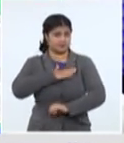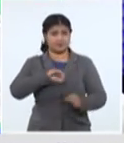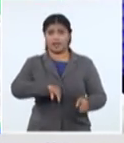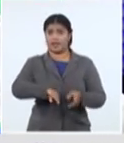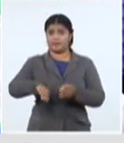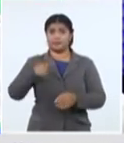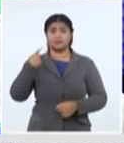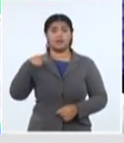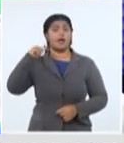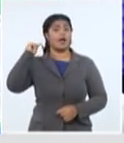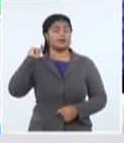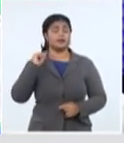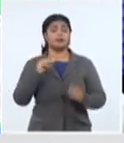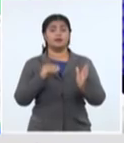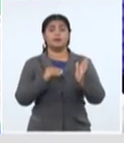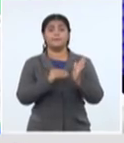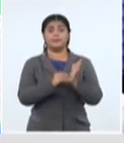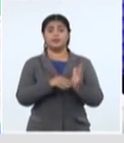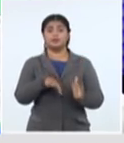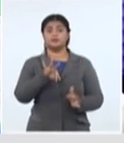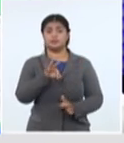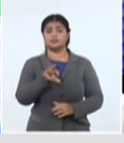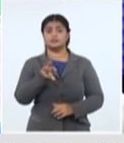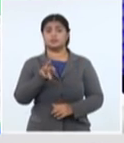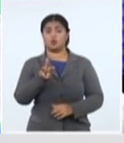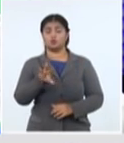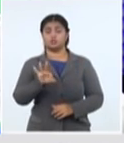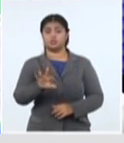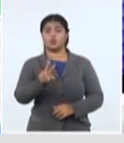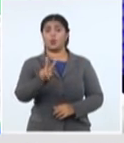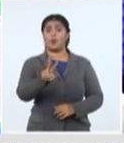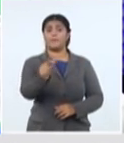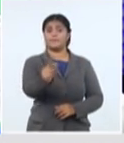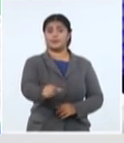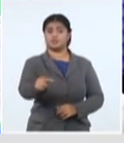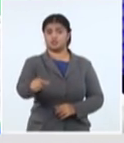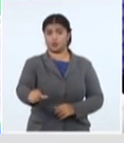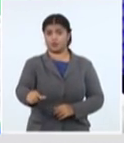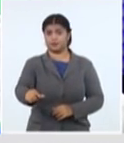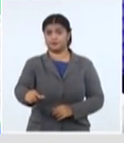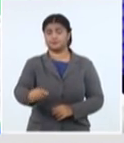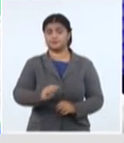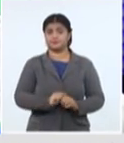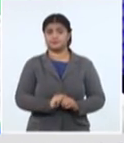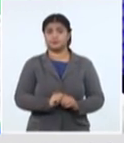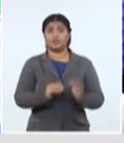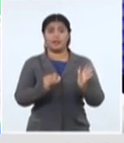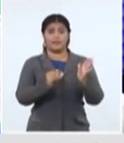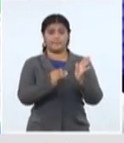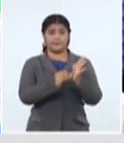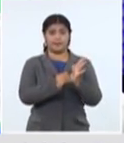1.382 personas se fueron de alta de nuestros hospitales, de sus domicilios,